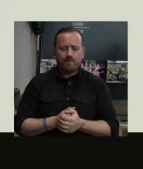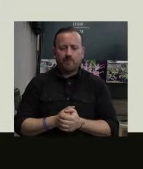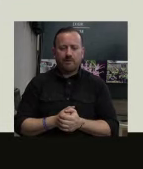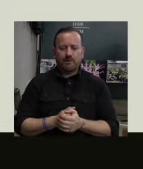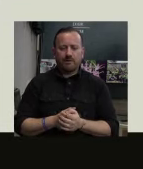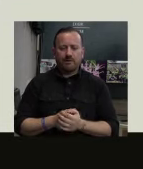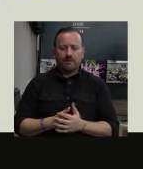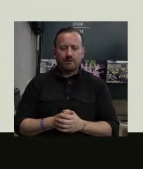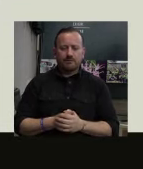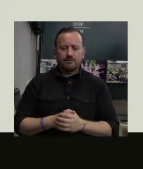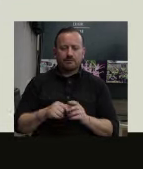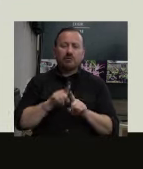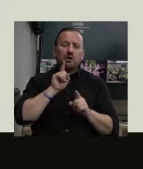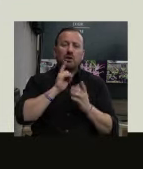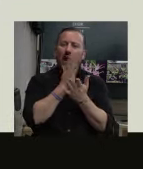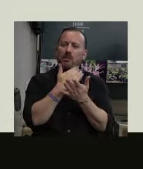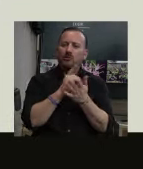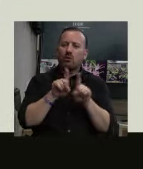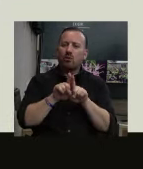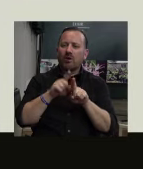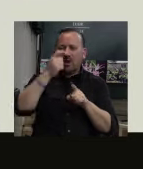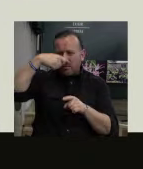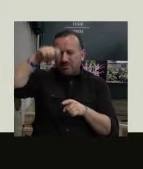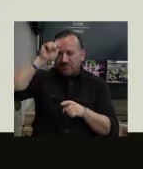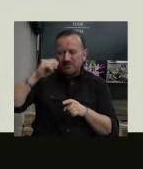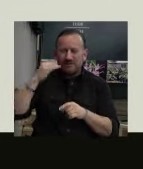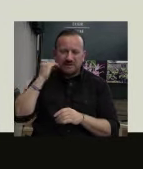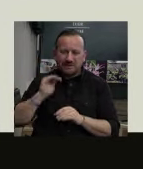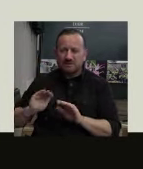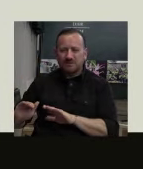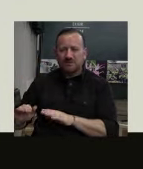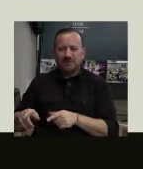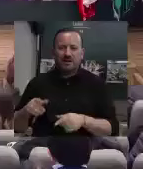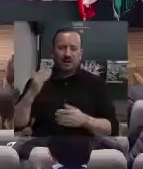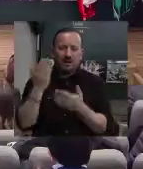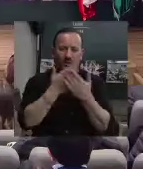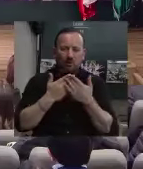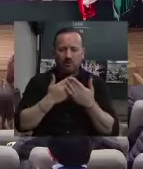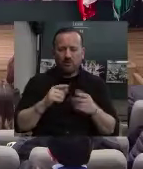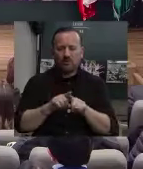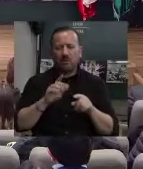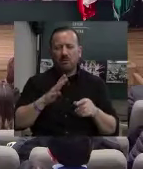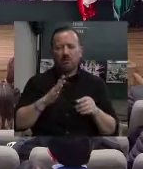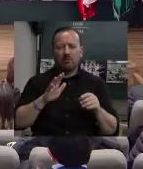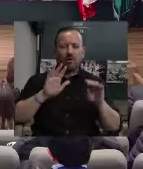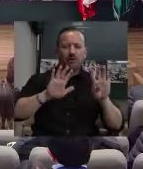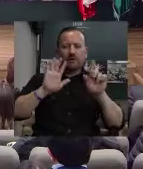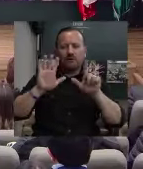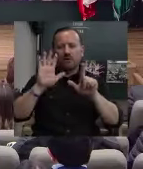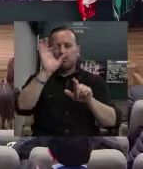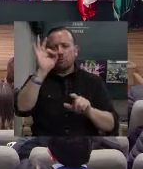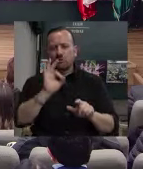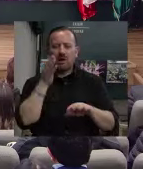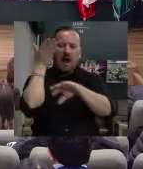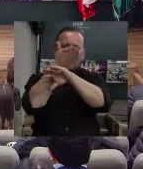Manuela con programas de apadrinamiento con indicadores del 7% de asistencia